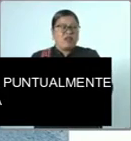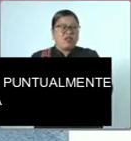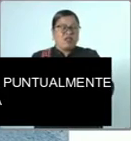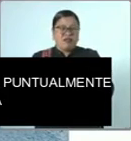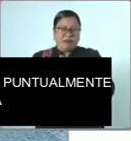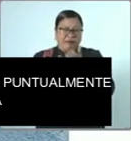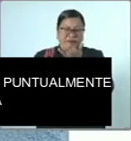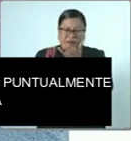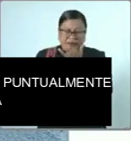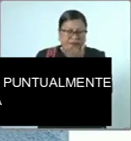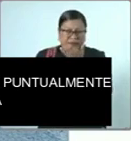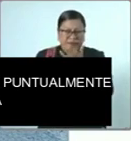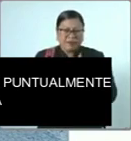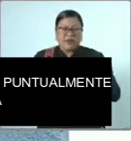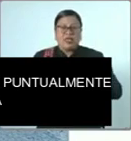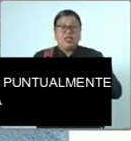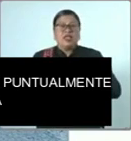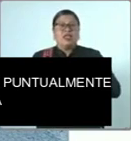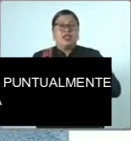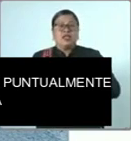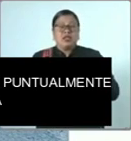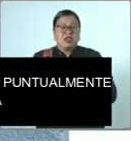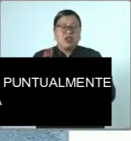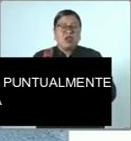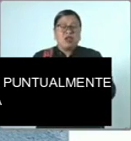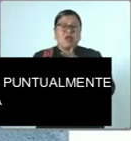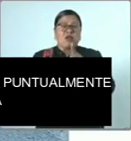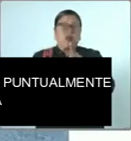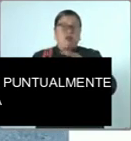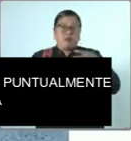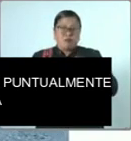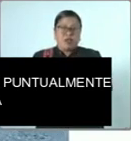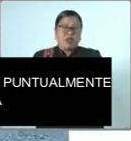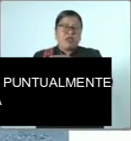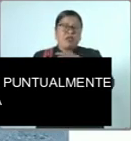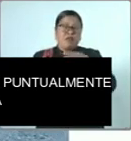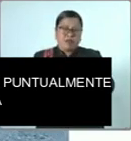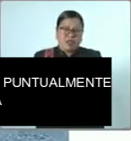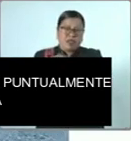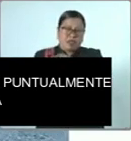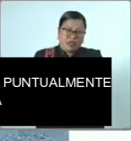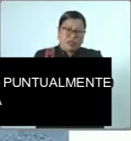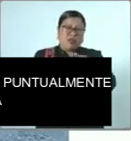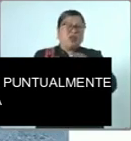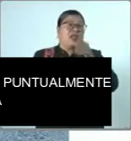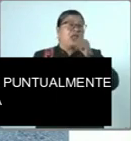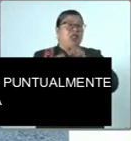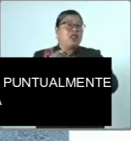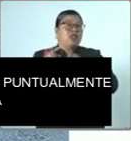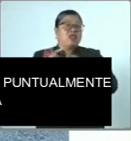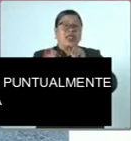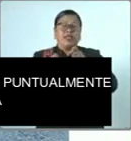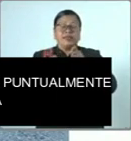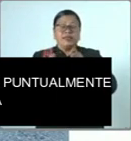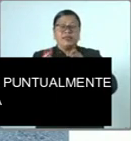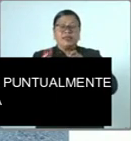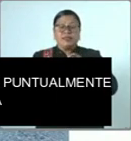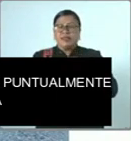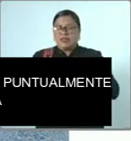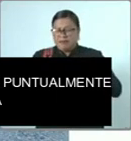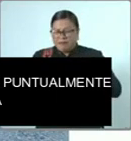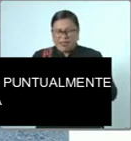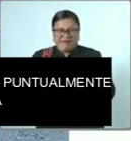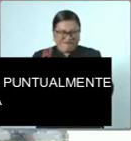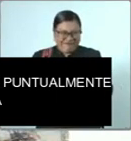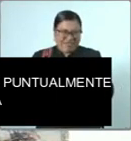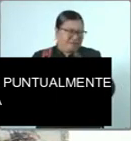del río en Valle Nacional y del arroyo de las Mojarras. Esto permitió que la